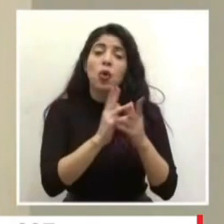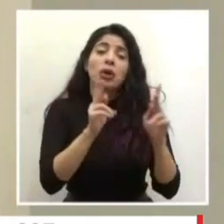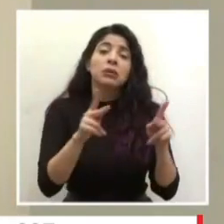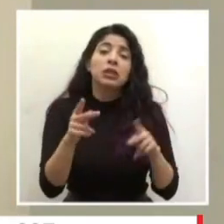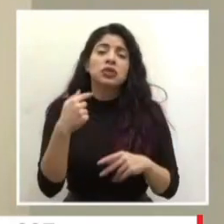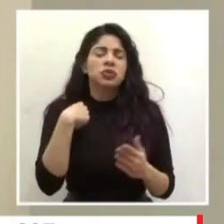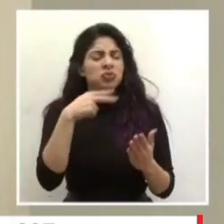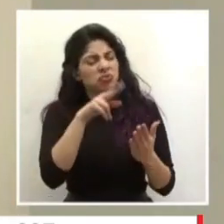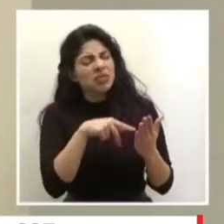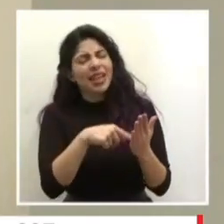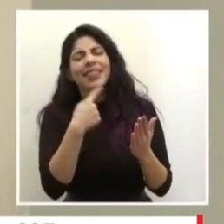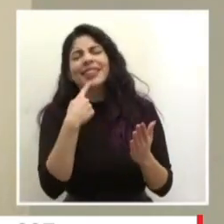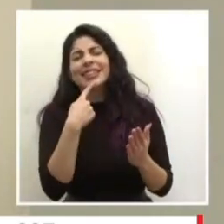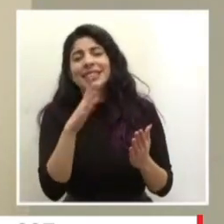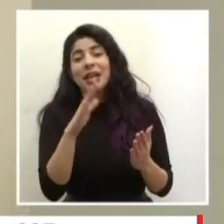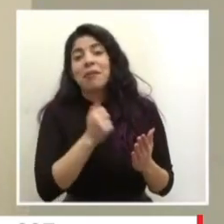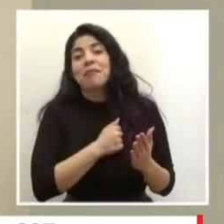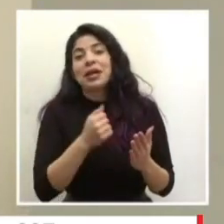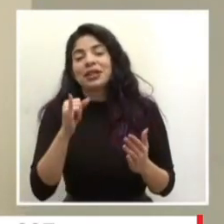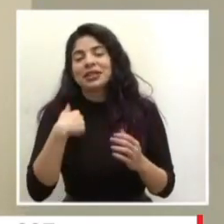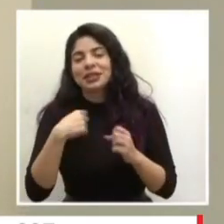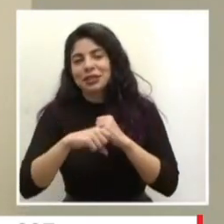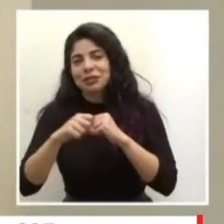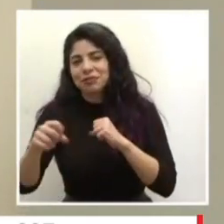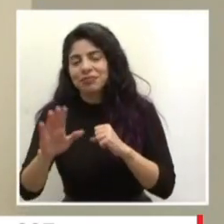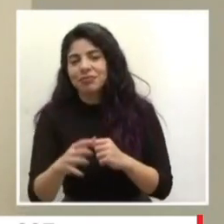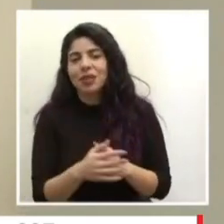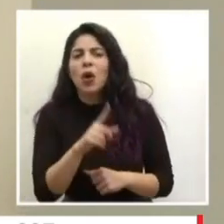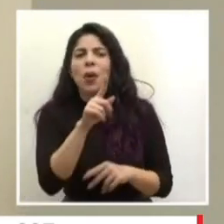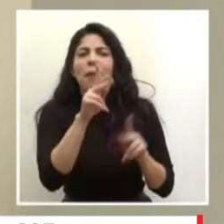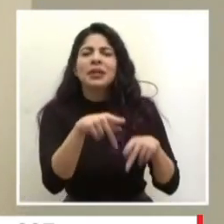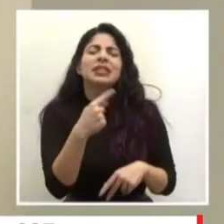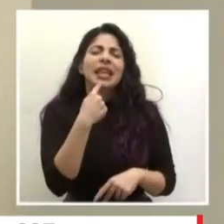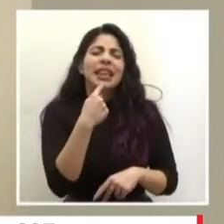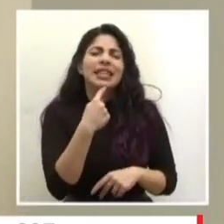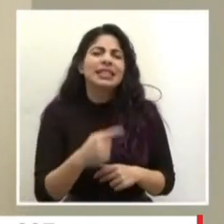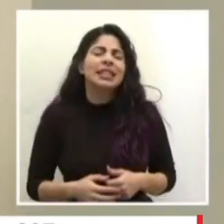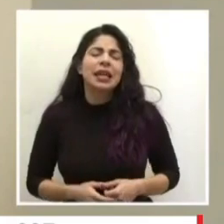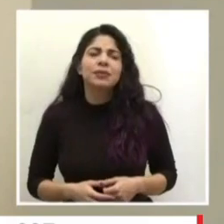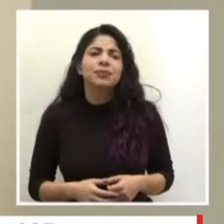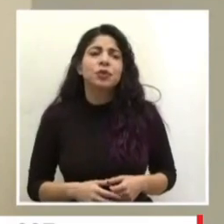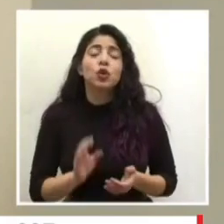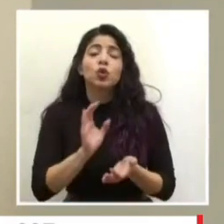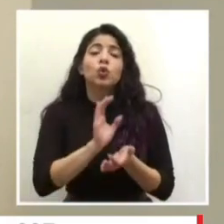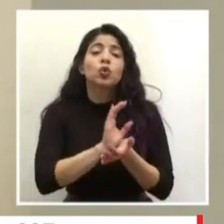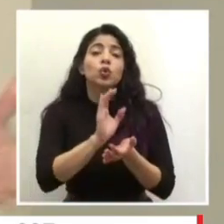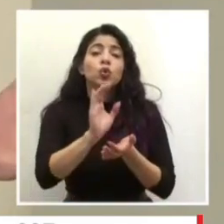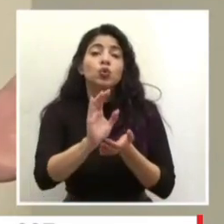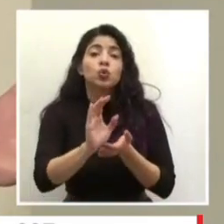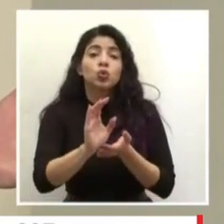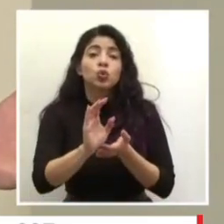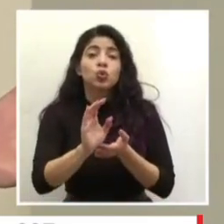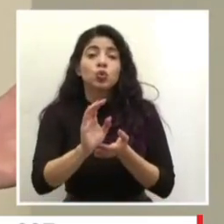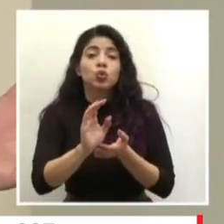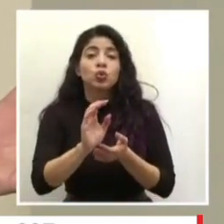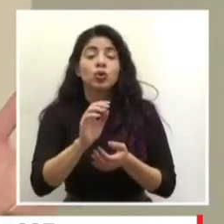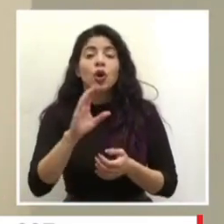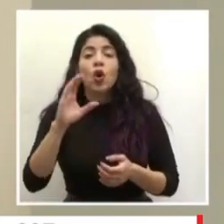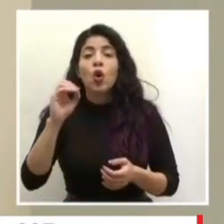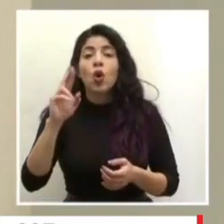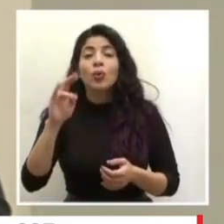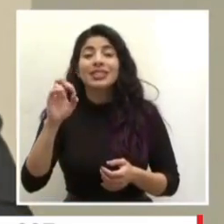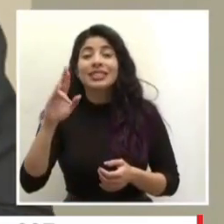leí algo que decía que, y perdón si me extiendo, alguien decía que los cursos que a través de la plataforma Coursera